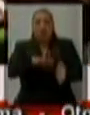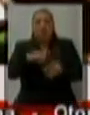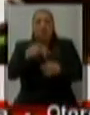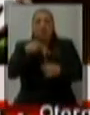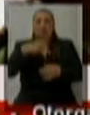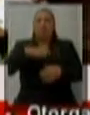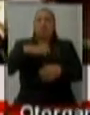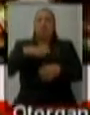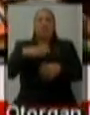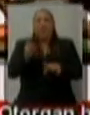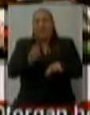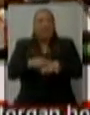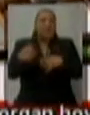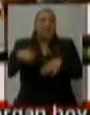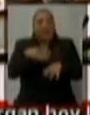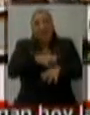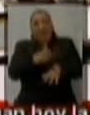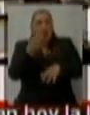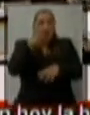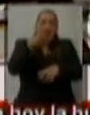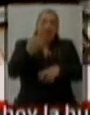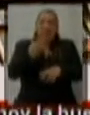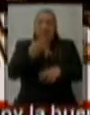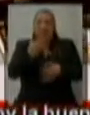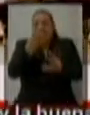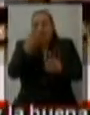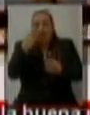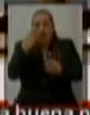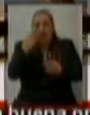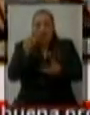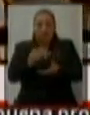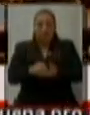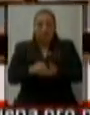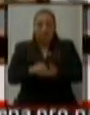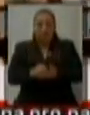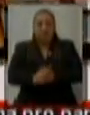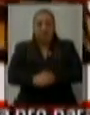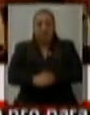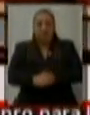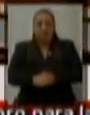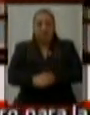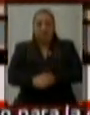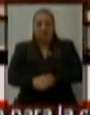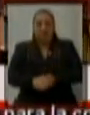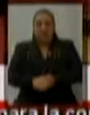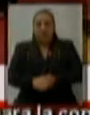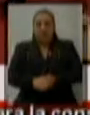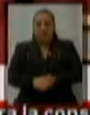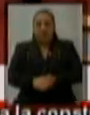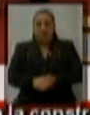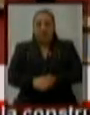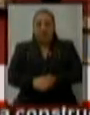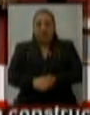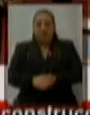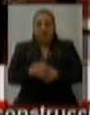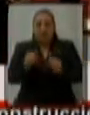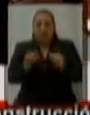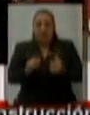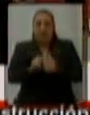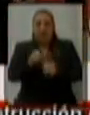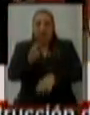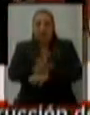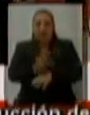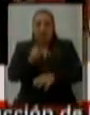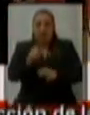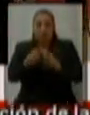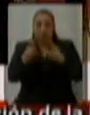protocolo. Están recorriendo los ambientes internos del Congreso, que ha detenido hoy su labor durante la tarde, porque la